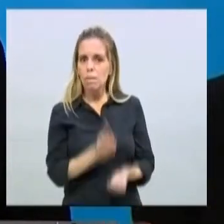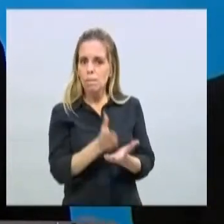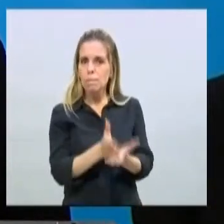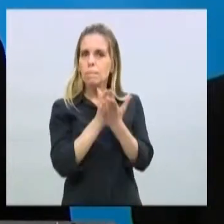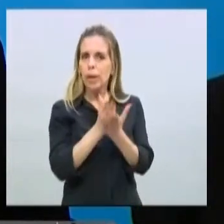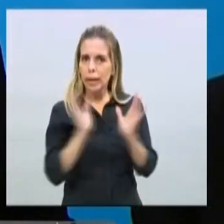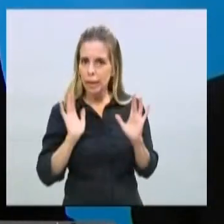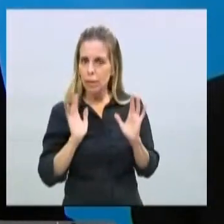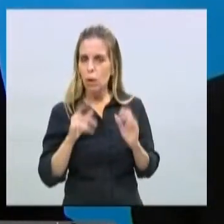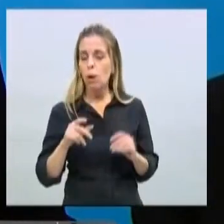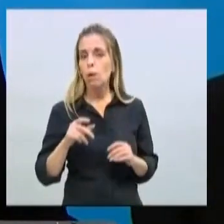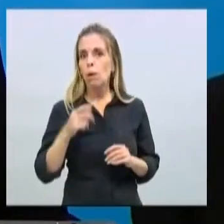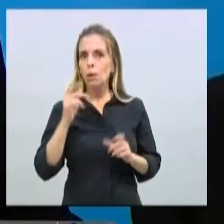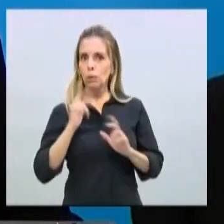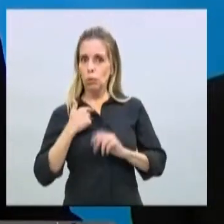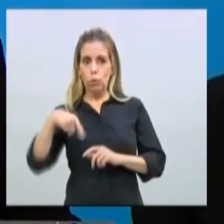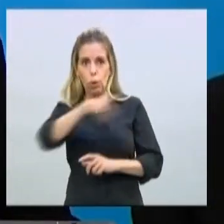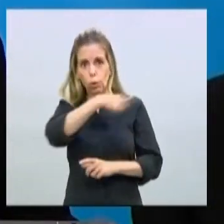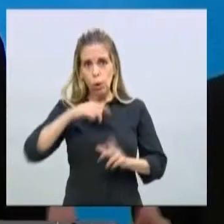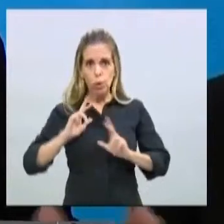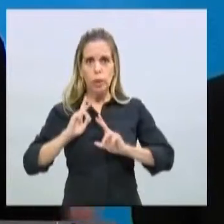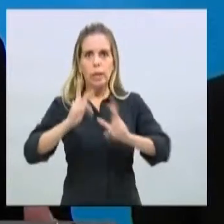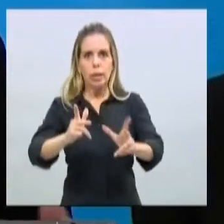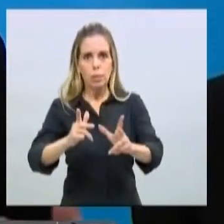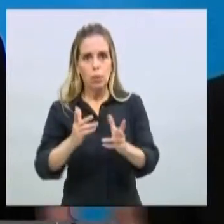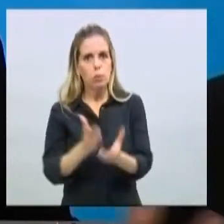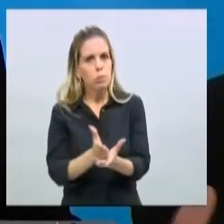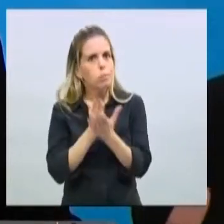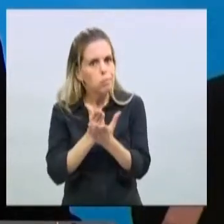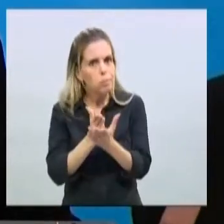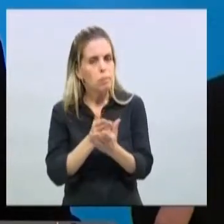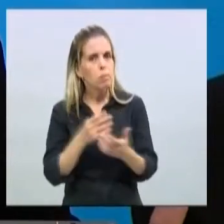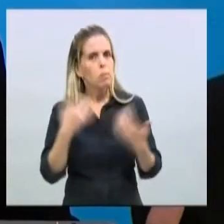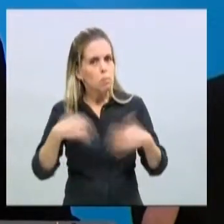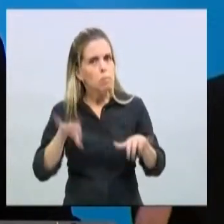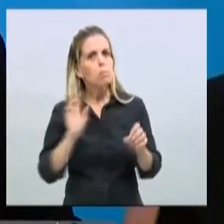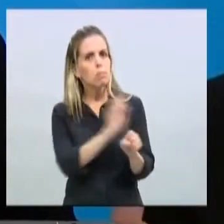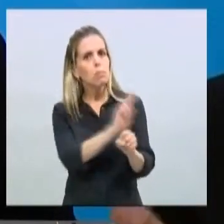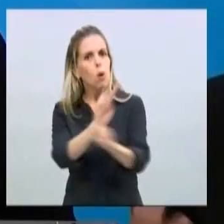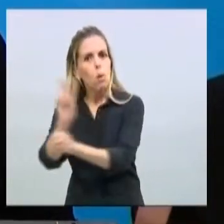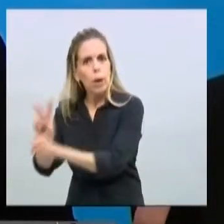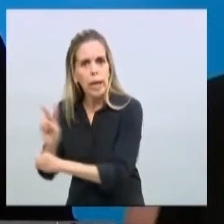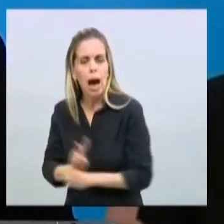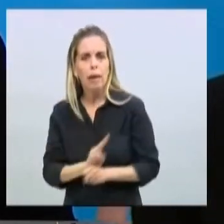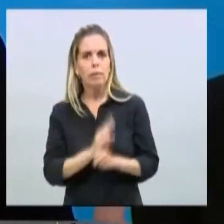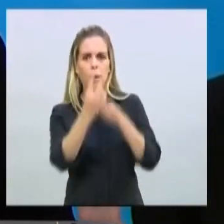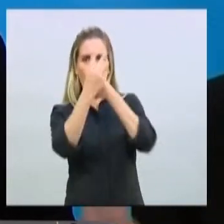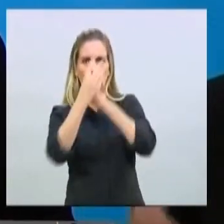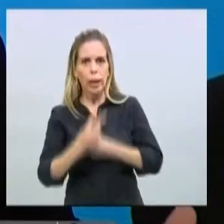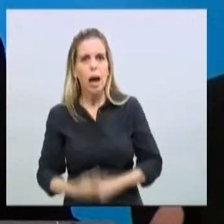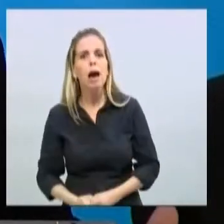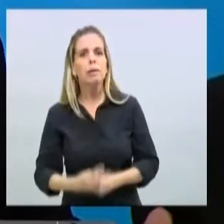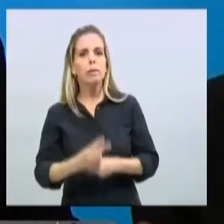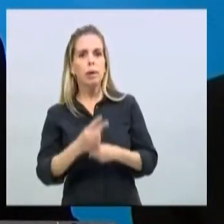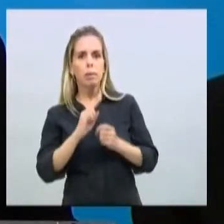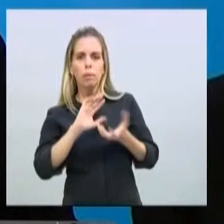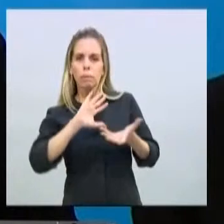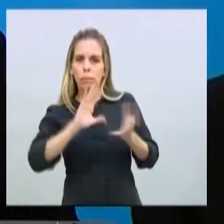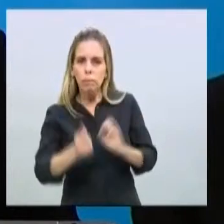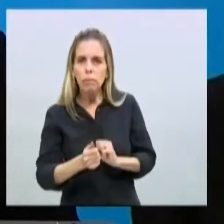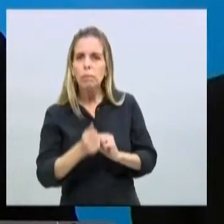cuidarse y de cuidar a los otros, y que lo han hecho de un modo magnífico, y que lo siguen haciendo de un modo